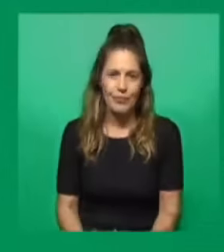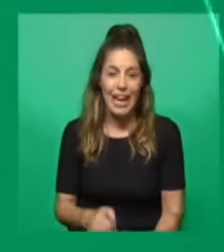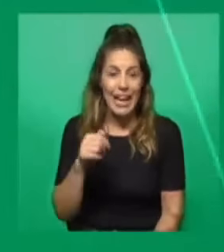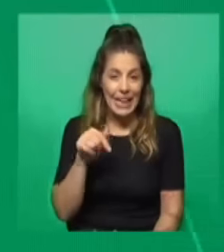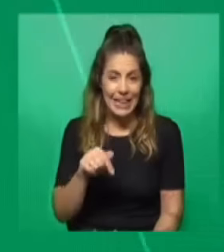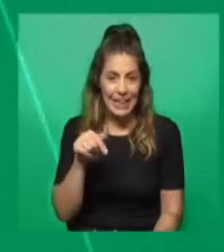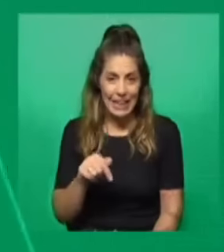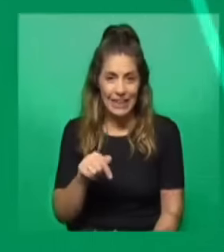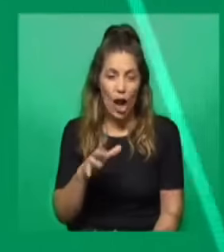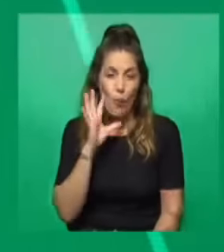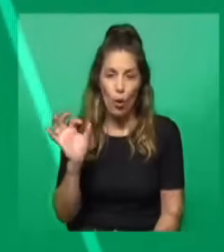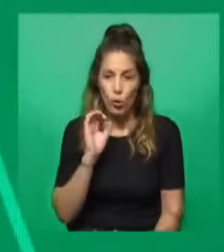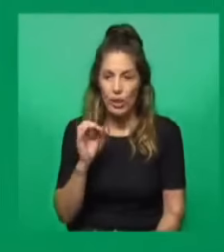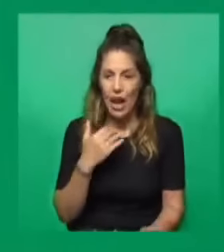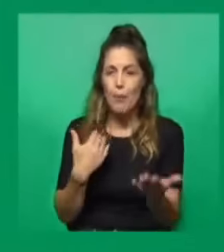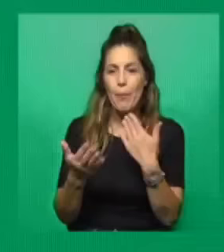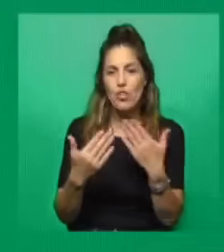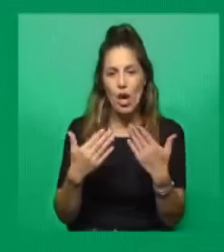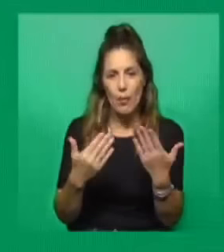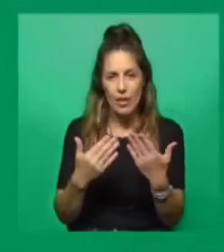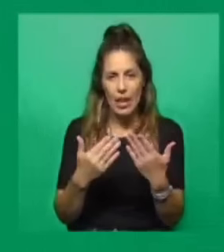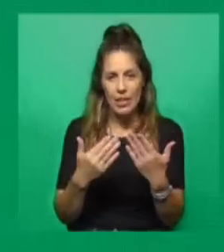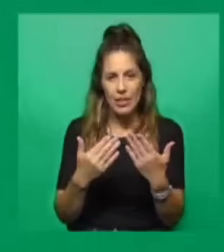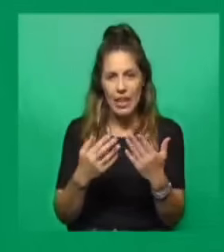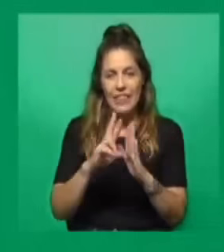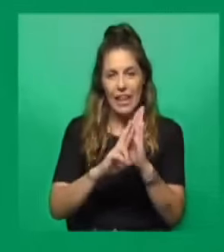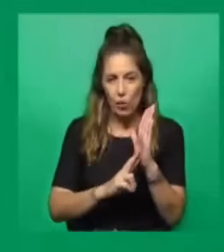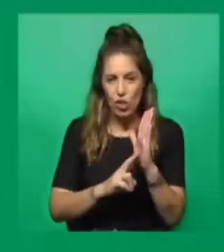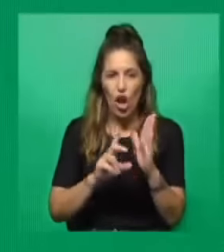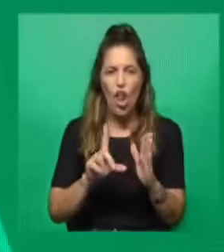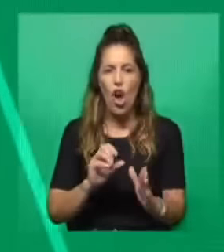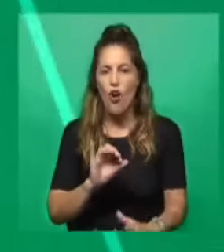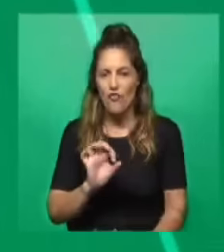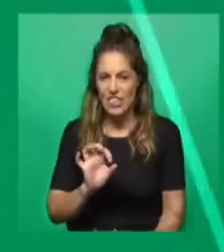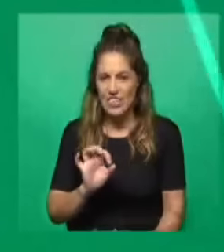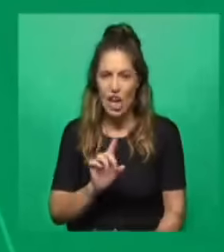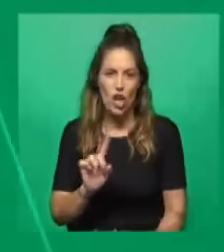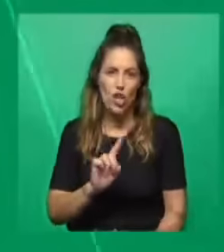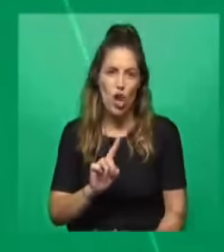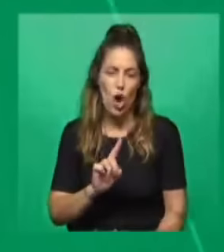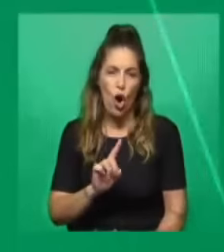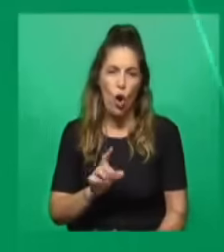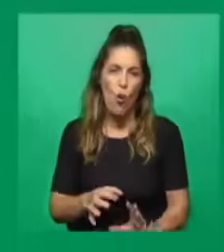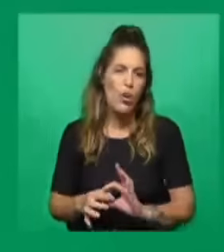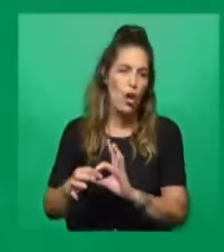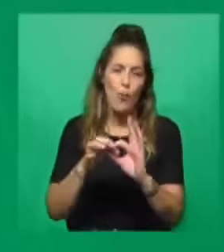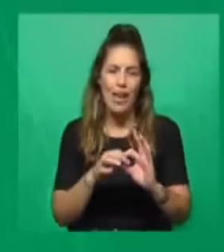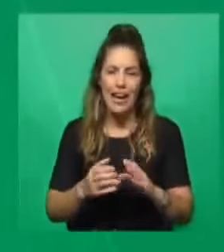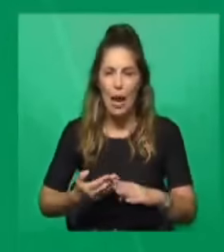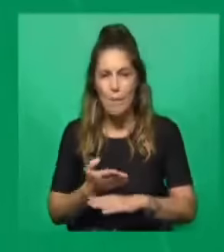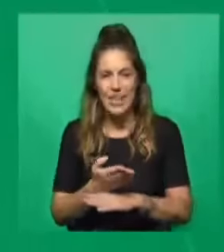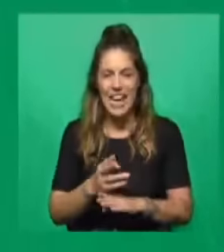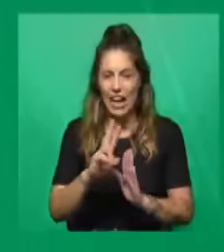este caso que vamos a hablar de los lobis y de La regulación de los lobis en realidad no hay una voz unánime que solicite La